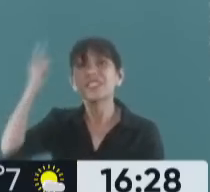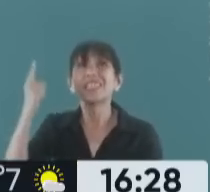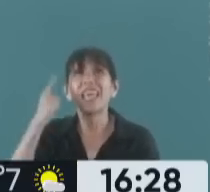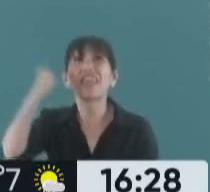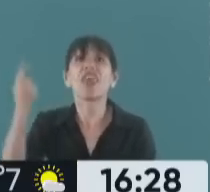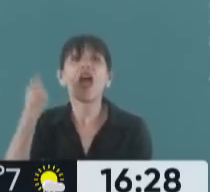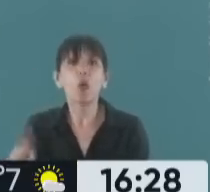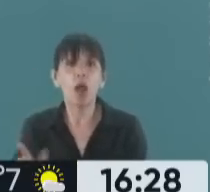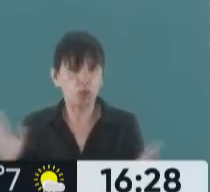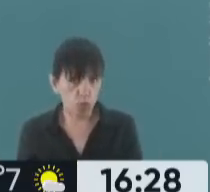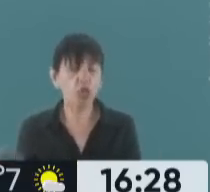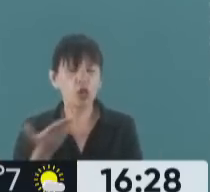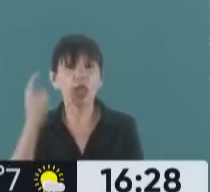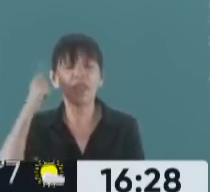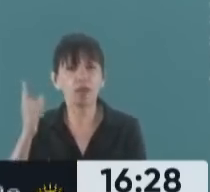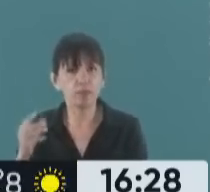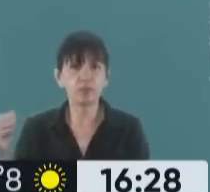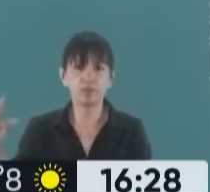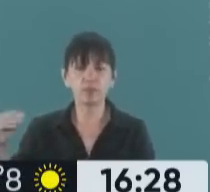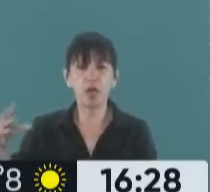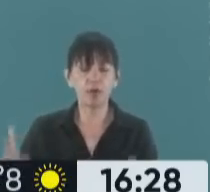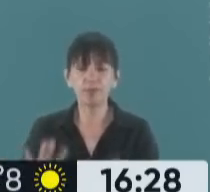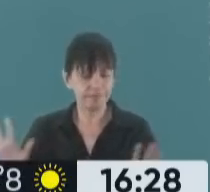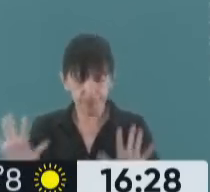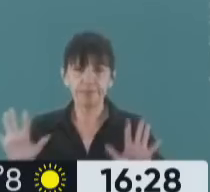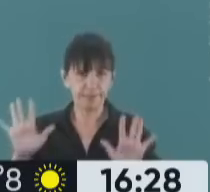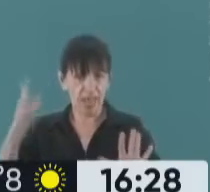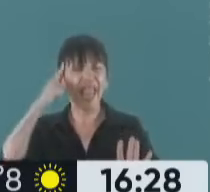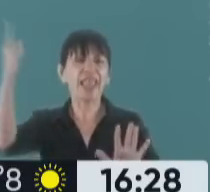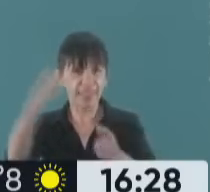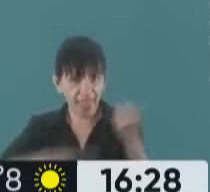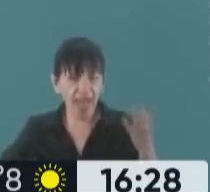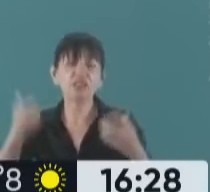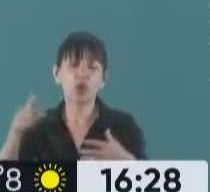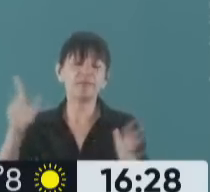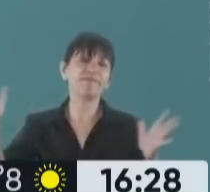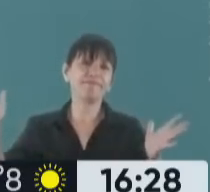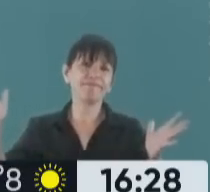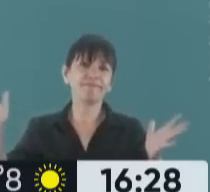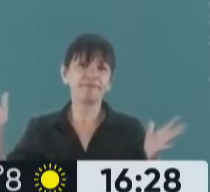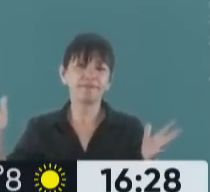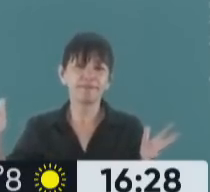programa económico que está llevando adelante. Bueno, las ideas son las ideas que está llevando adelante.